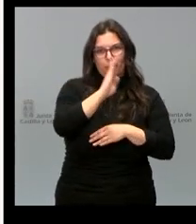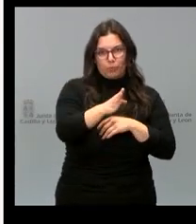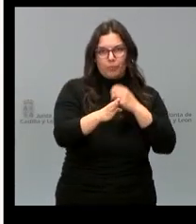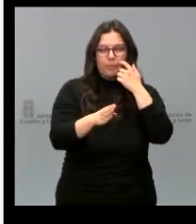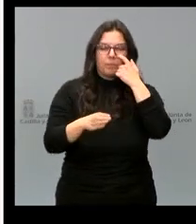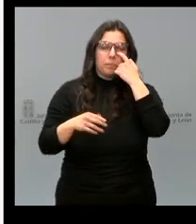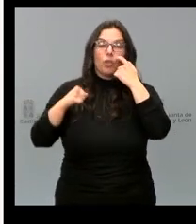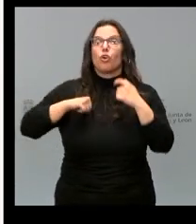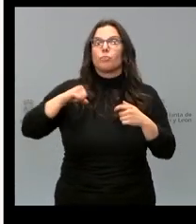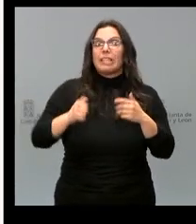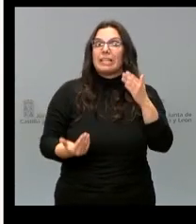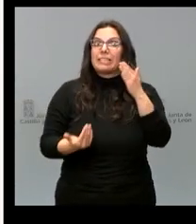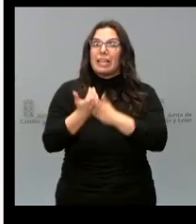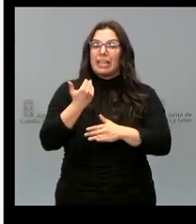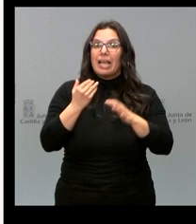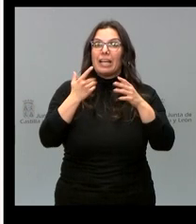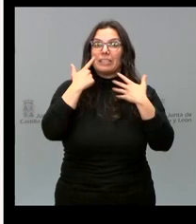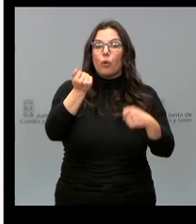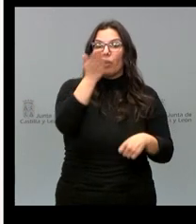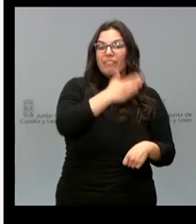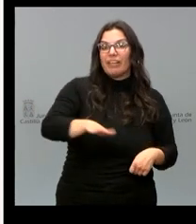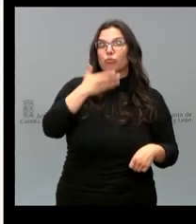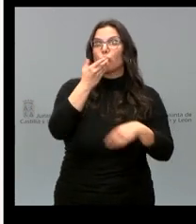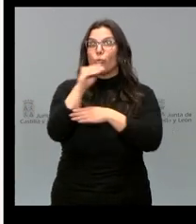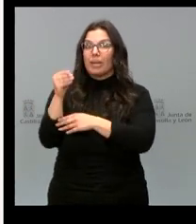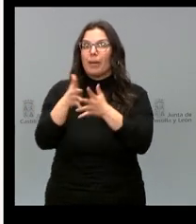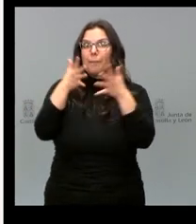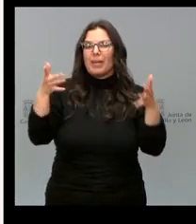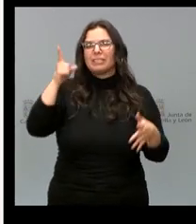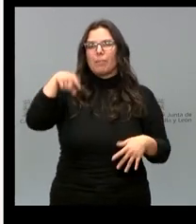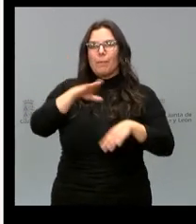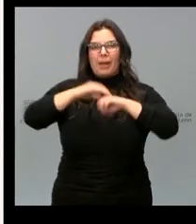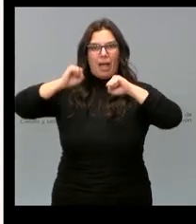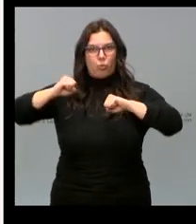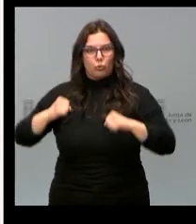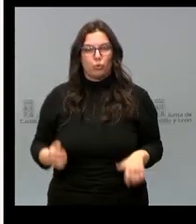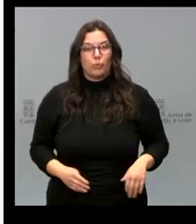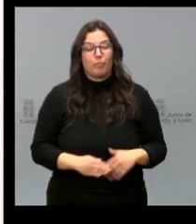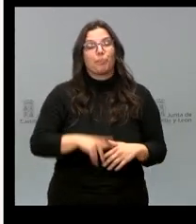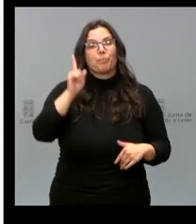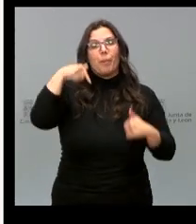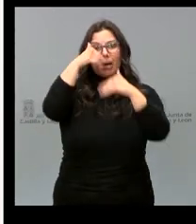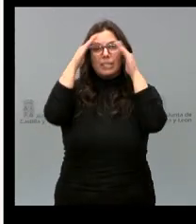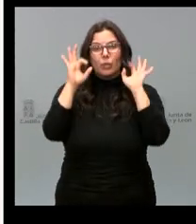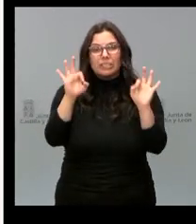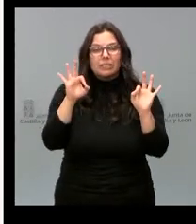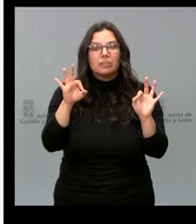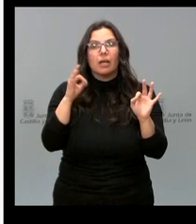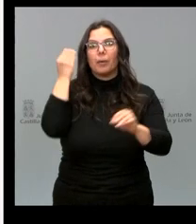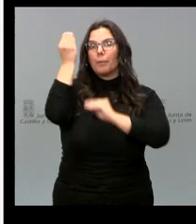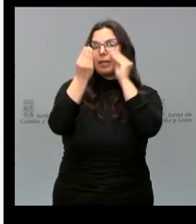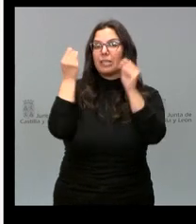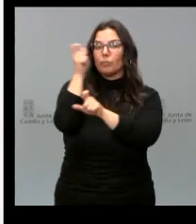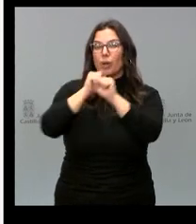hospitales de día de salud infanto-juvenil y también de adultos. Con una atención específica, pensando en las